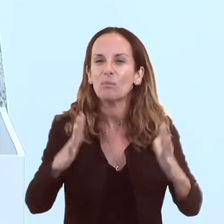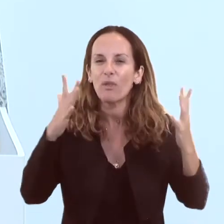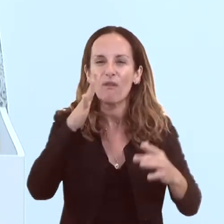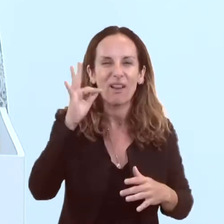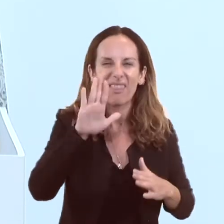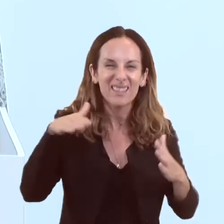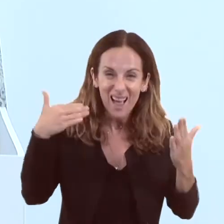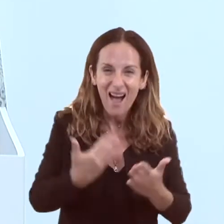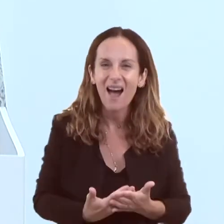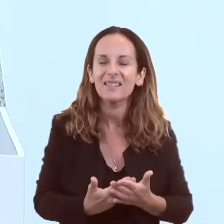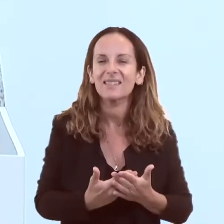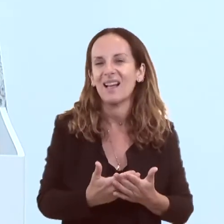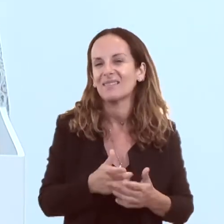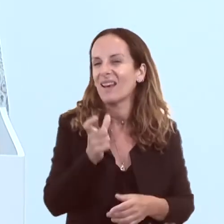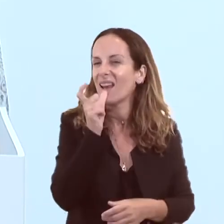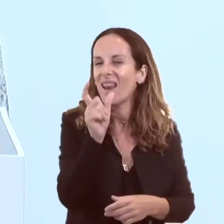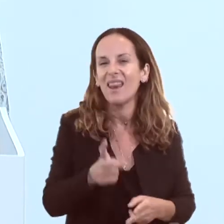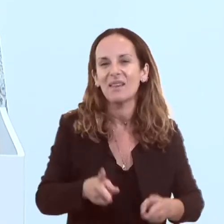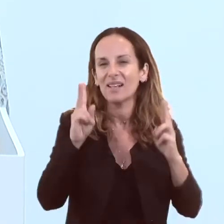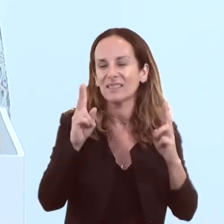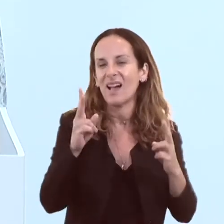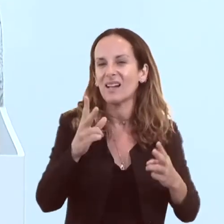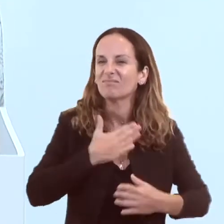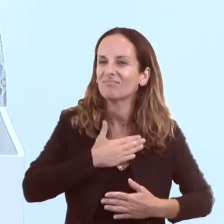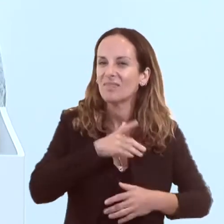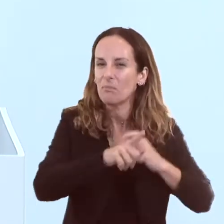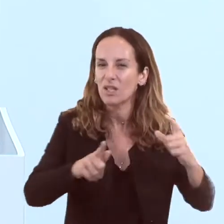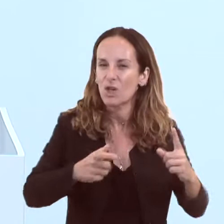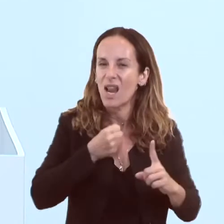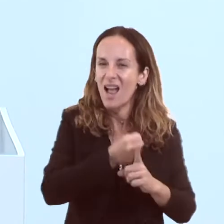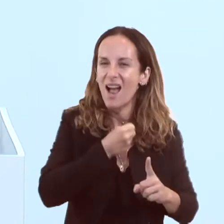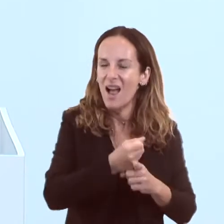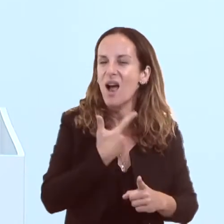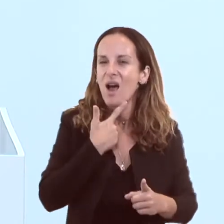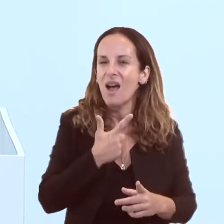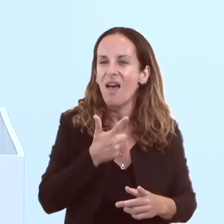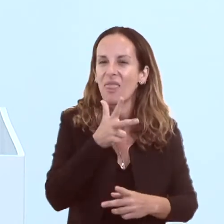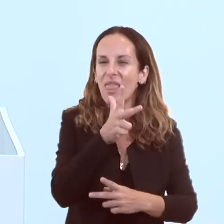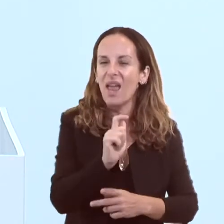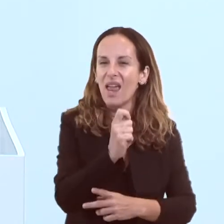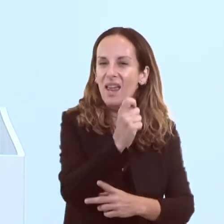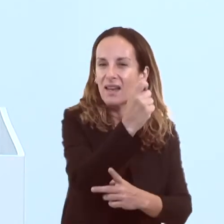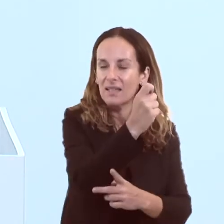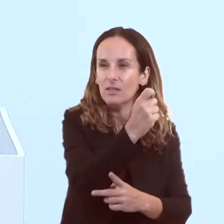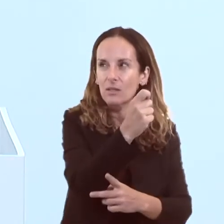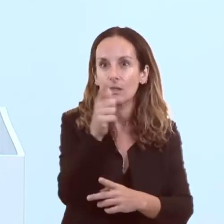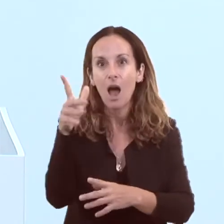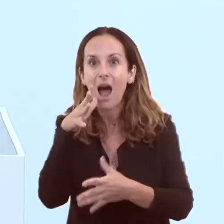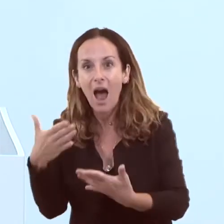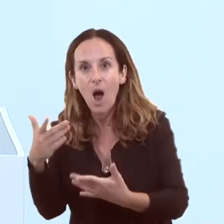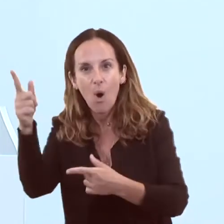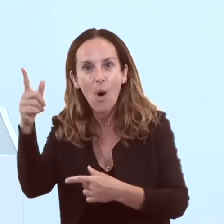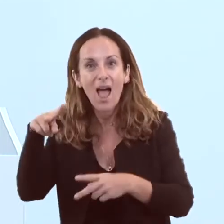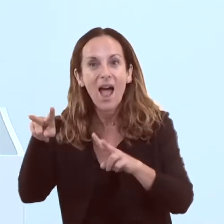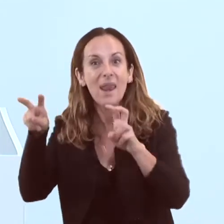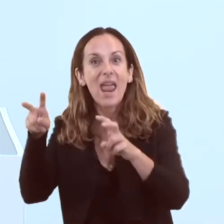adelante no decir bueno todo esto sería demasiado complejo a andar más en